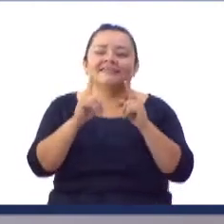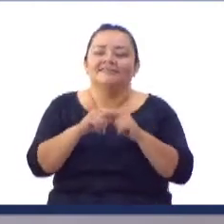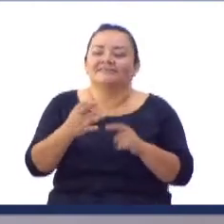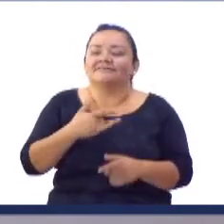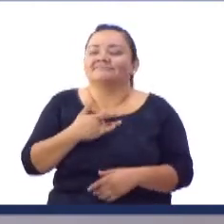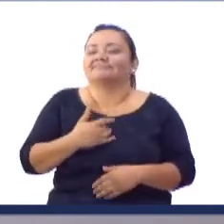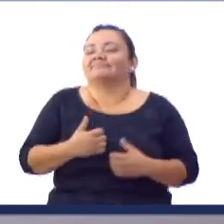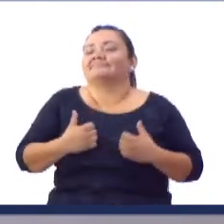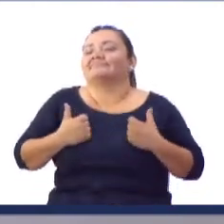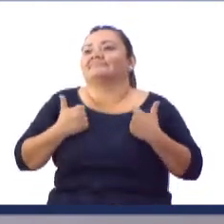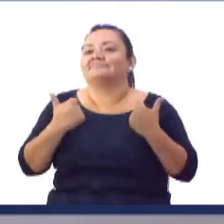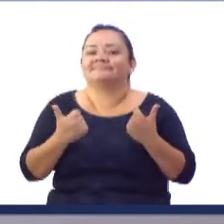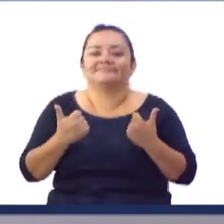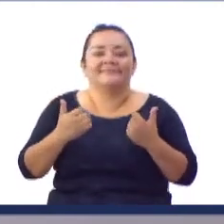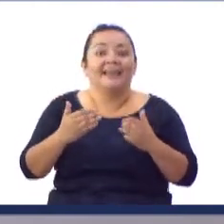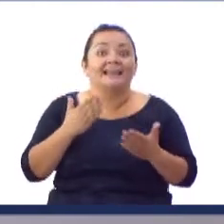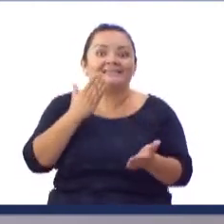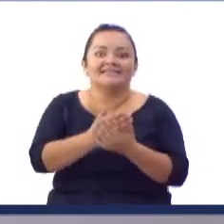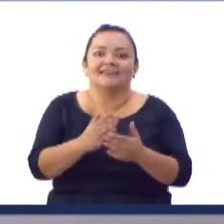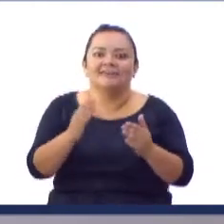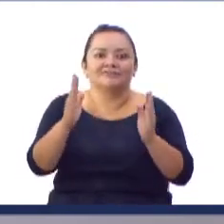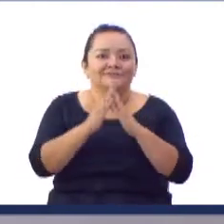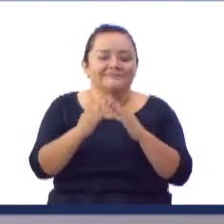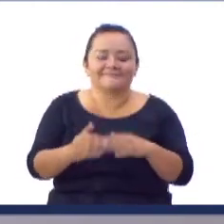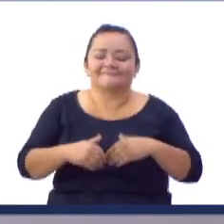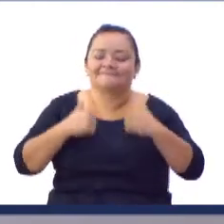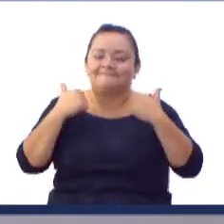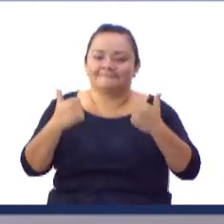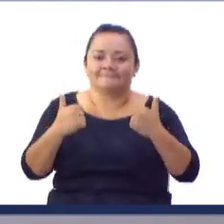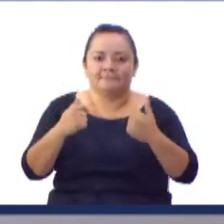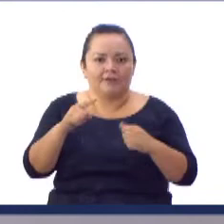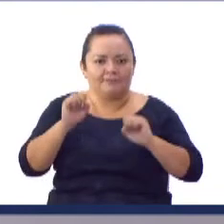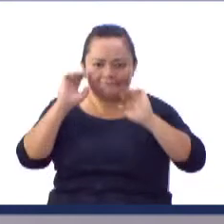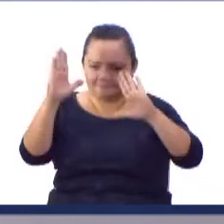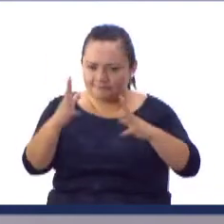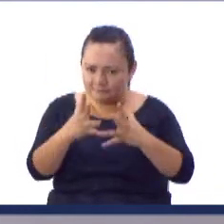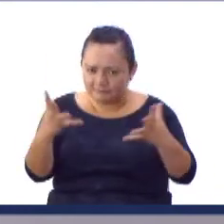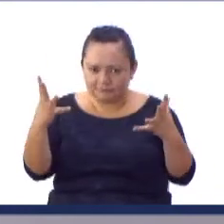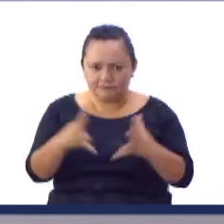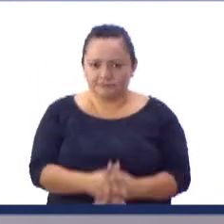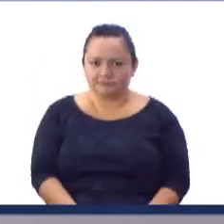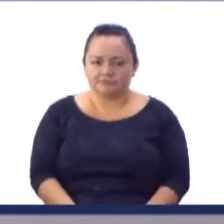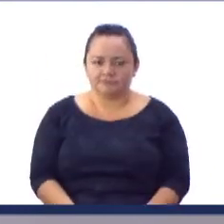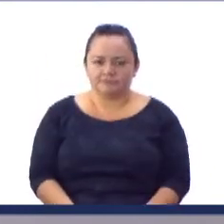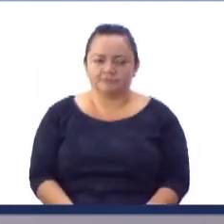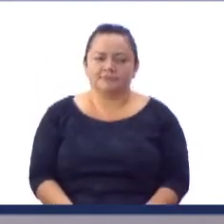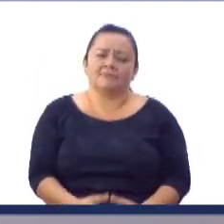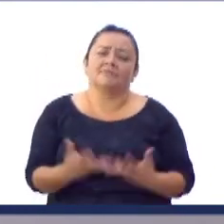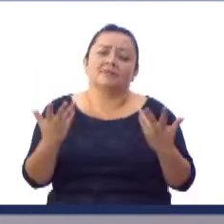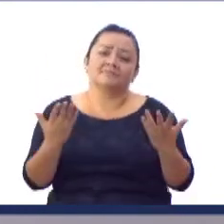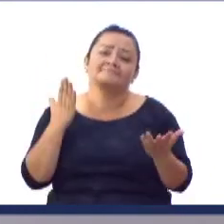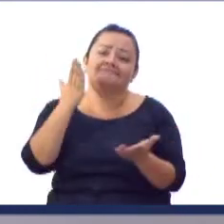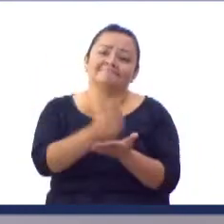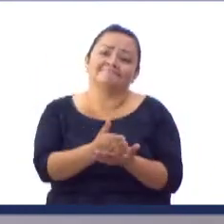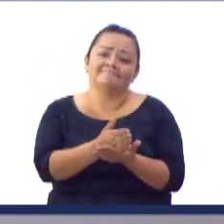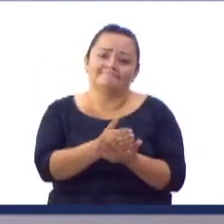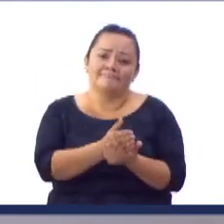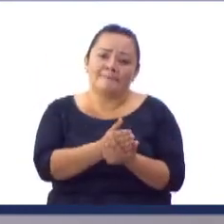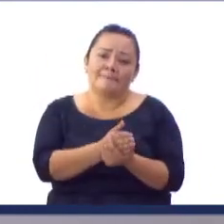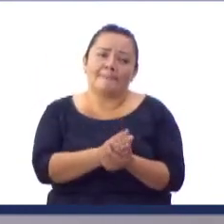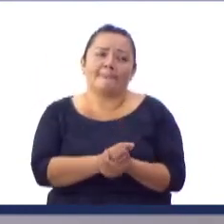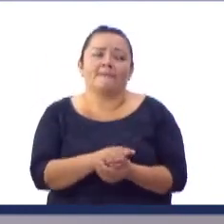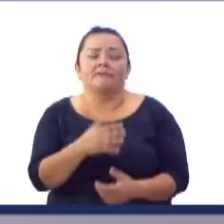la iglesia se siente bien y cuando usted llega a su casa se siente también bien es una bendición pero llegar